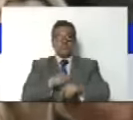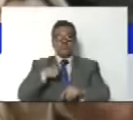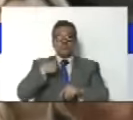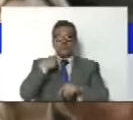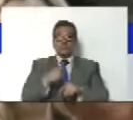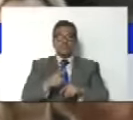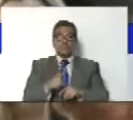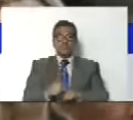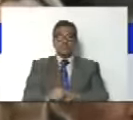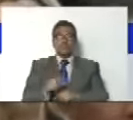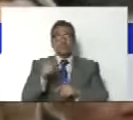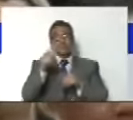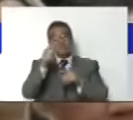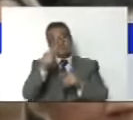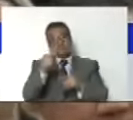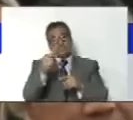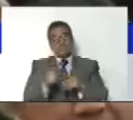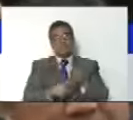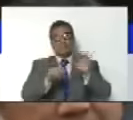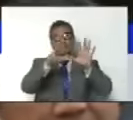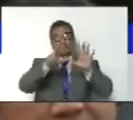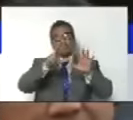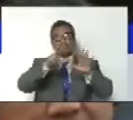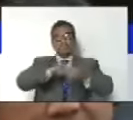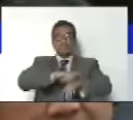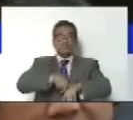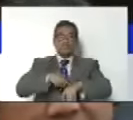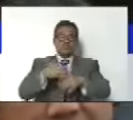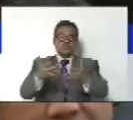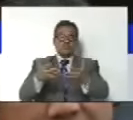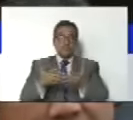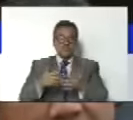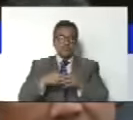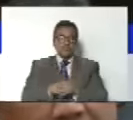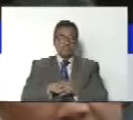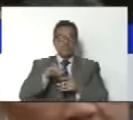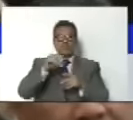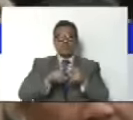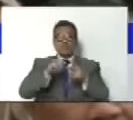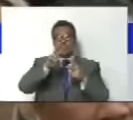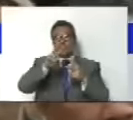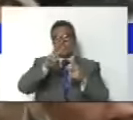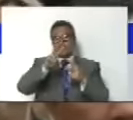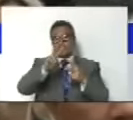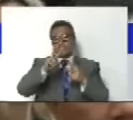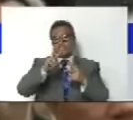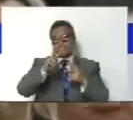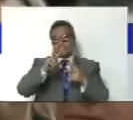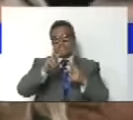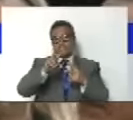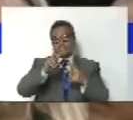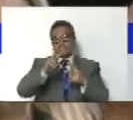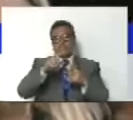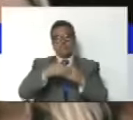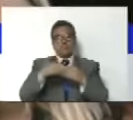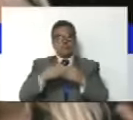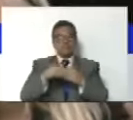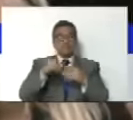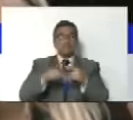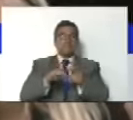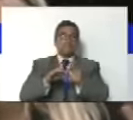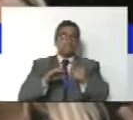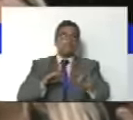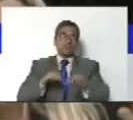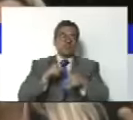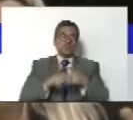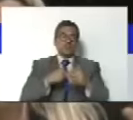decir, que en una hipotética jornada de 8 horas, recibirían 2 dólares. En 2 días, superarían